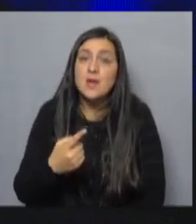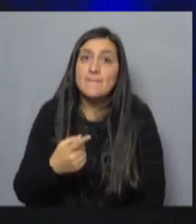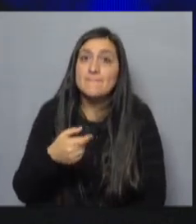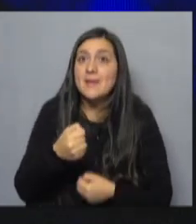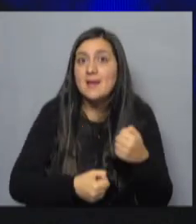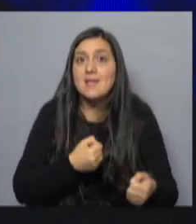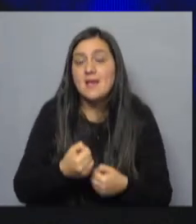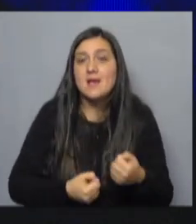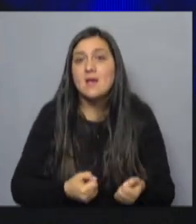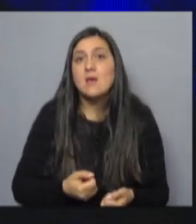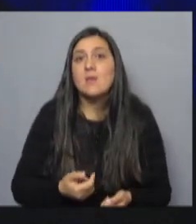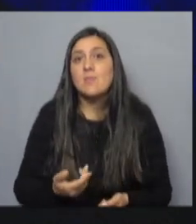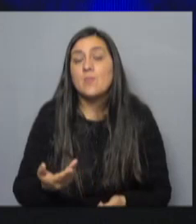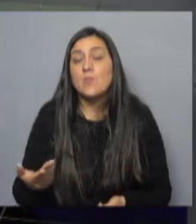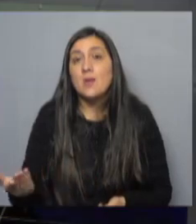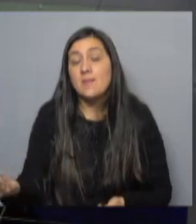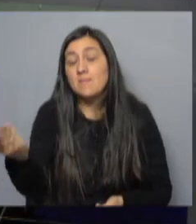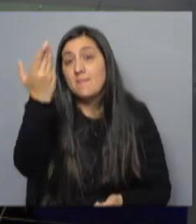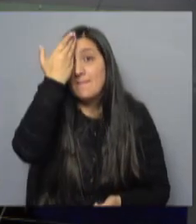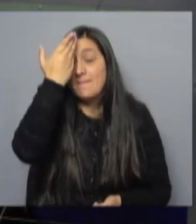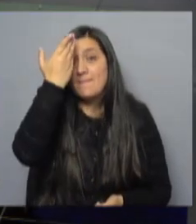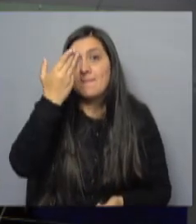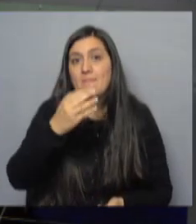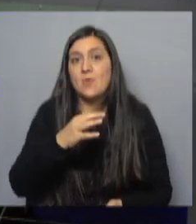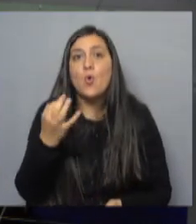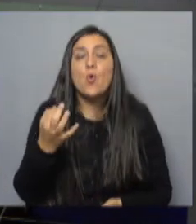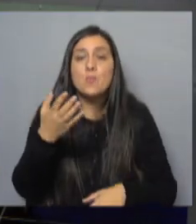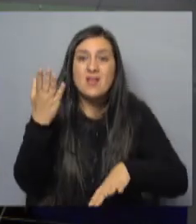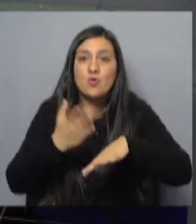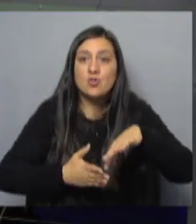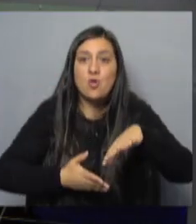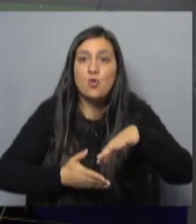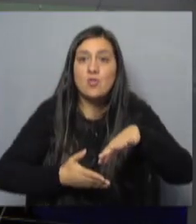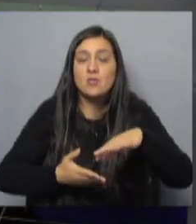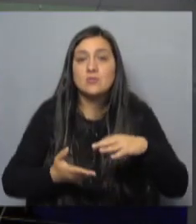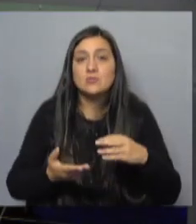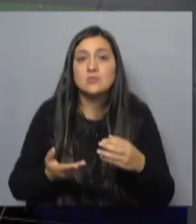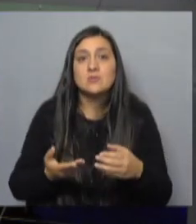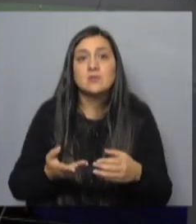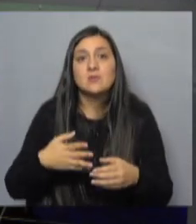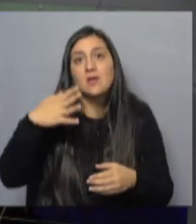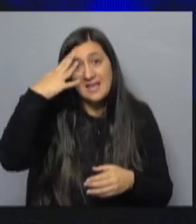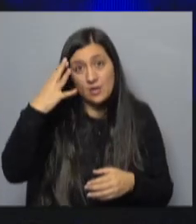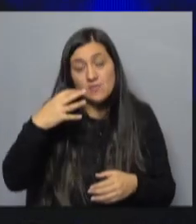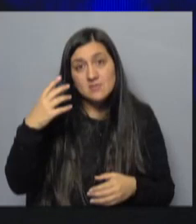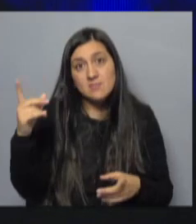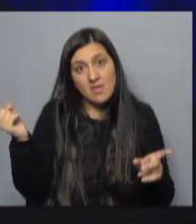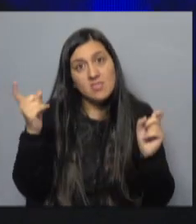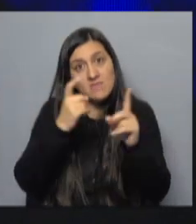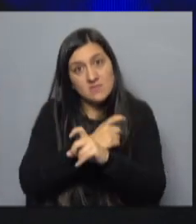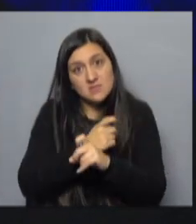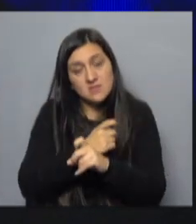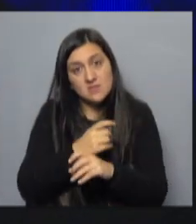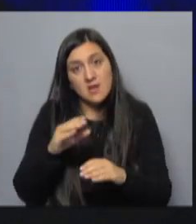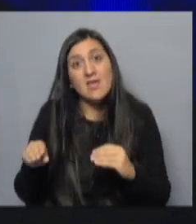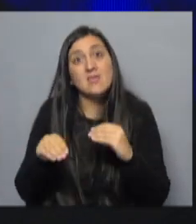partido literalmente la cabeza o hubiese perdido dedos o lo que sea, creo que se me hacía mucho más difícil todavía, aparte de tener antecedentes